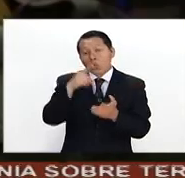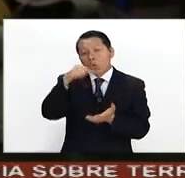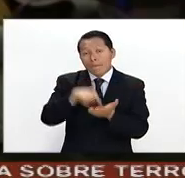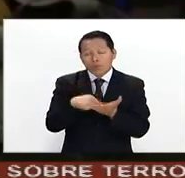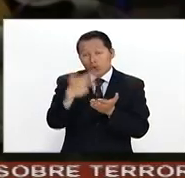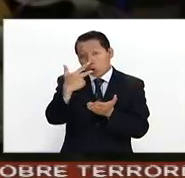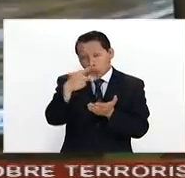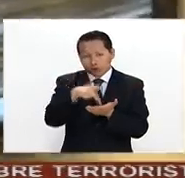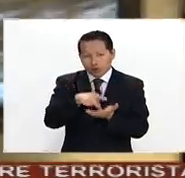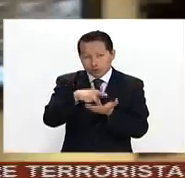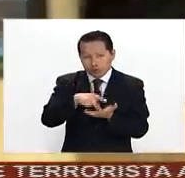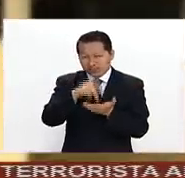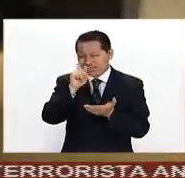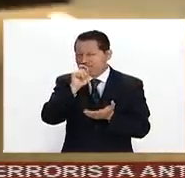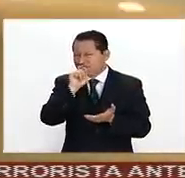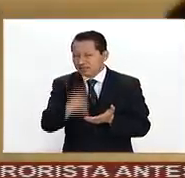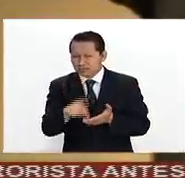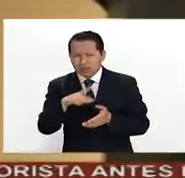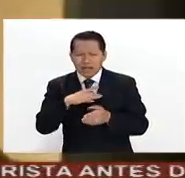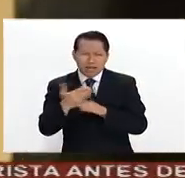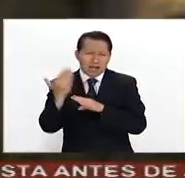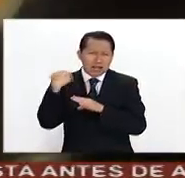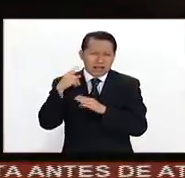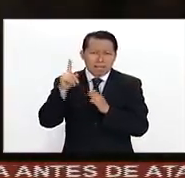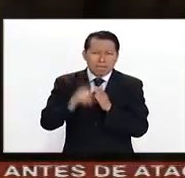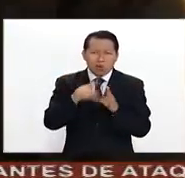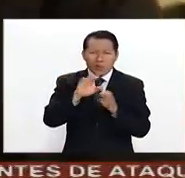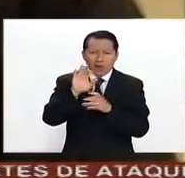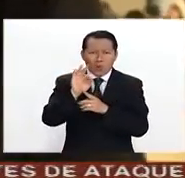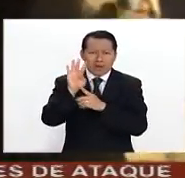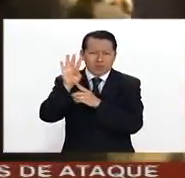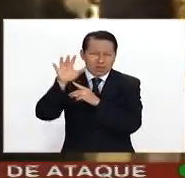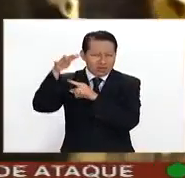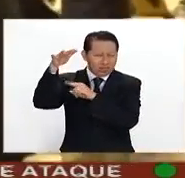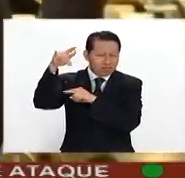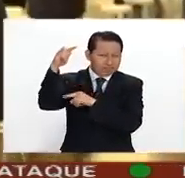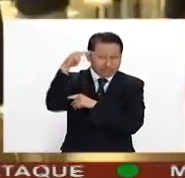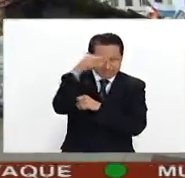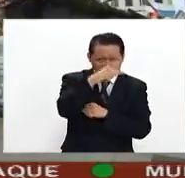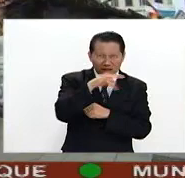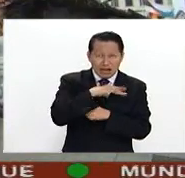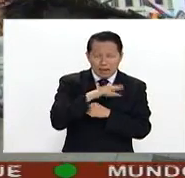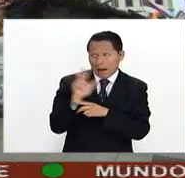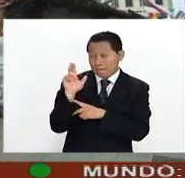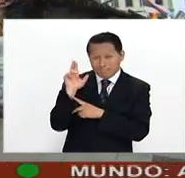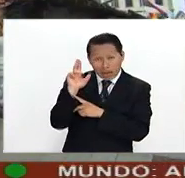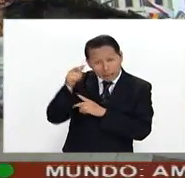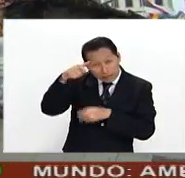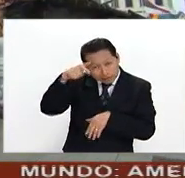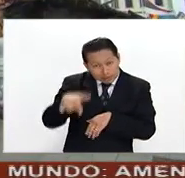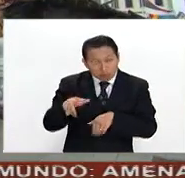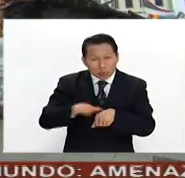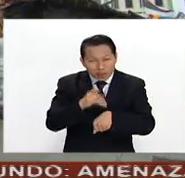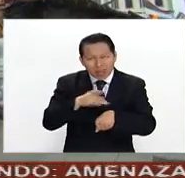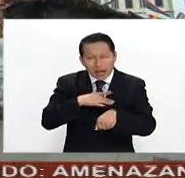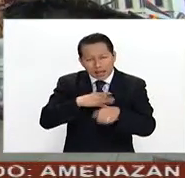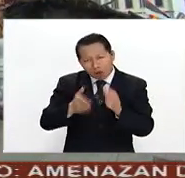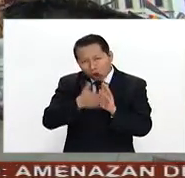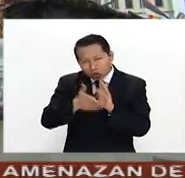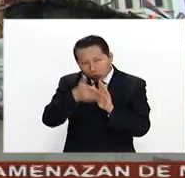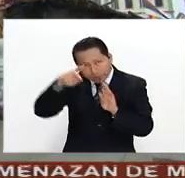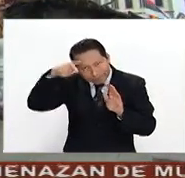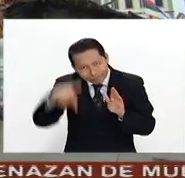cree procede de una incursión aérea de 1944 descubierta el martes pasado durante unos trabajos de